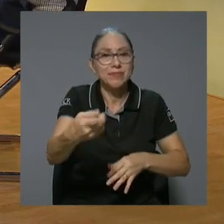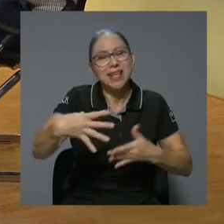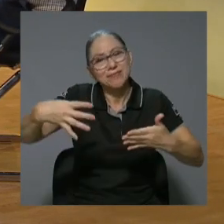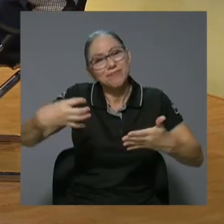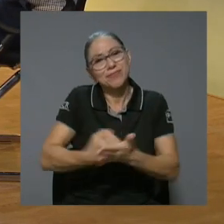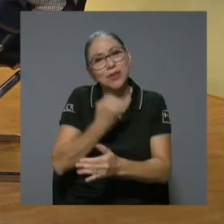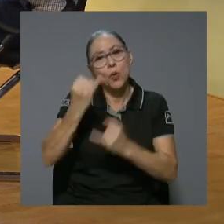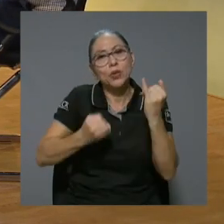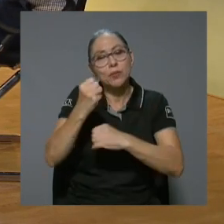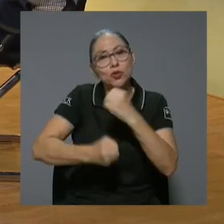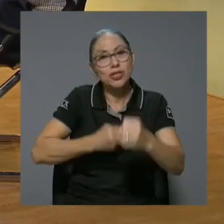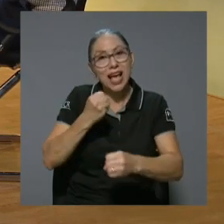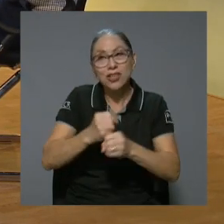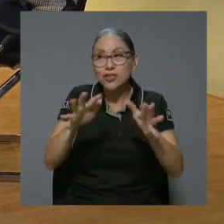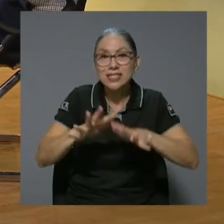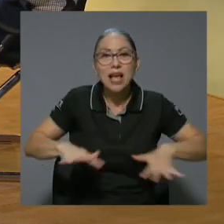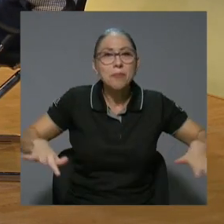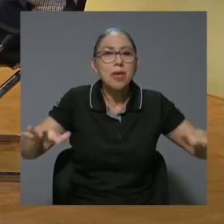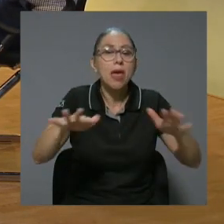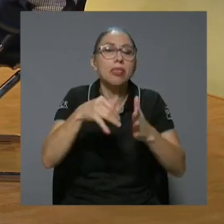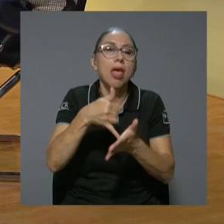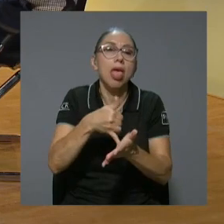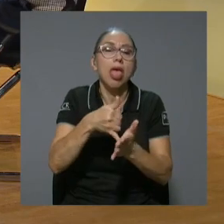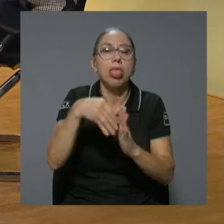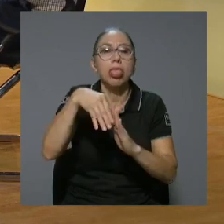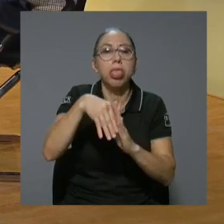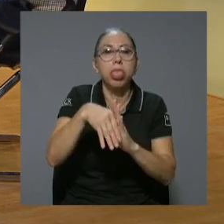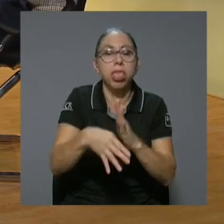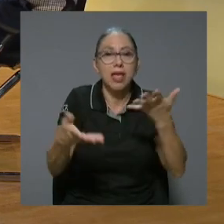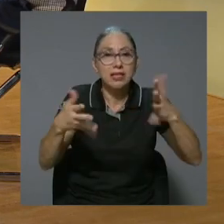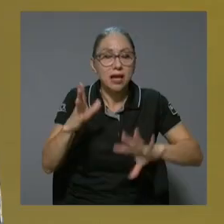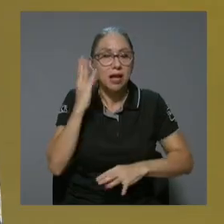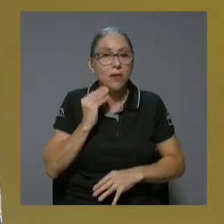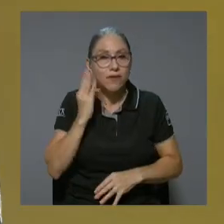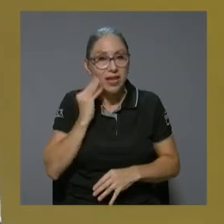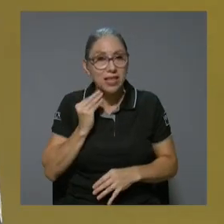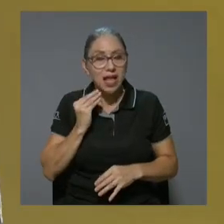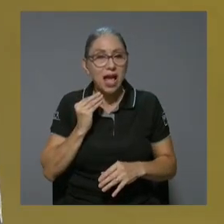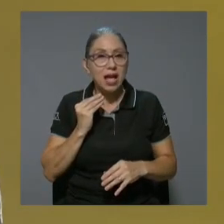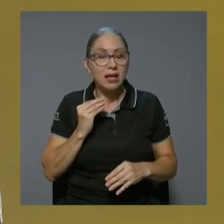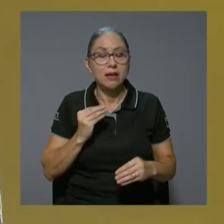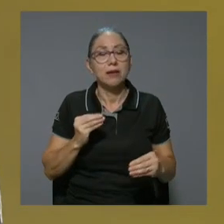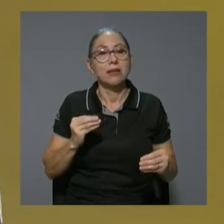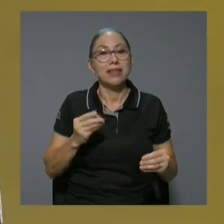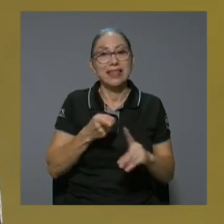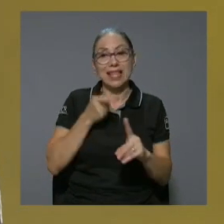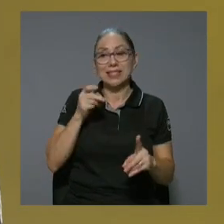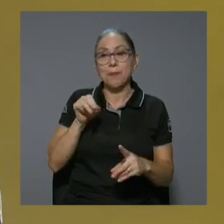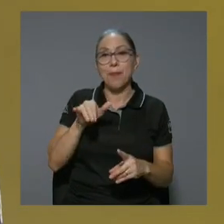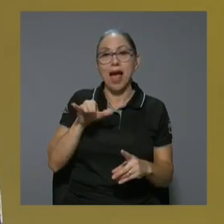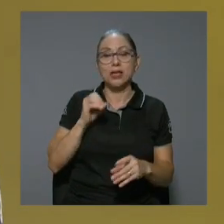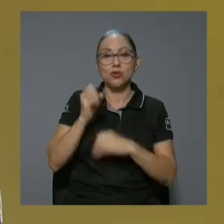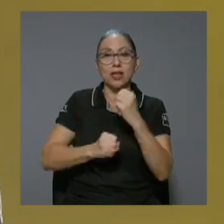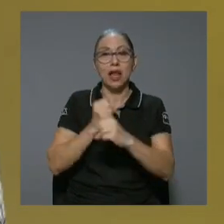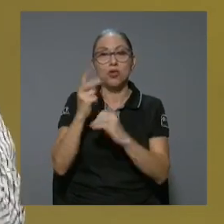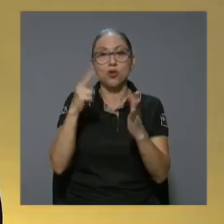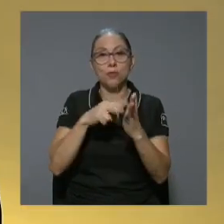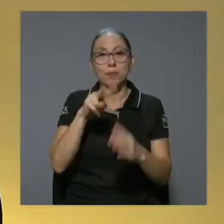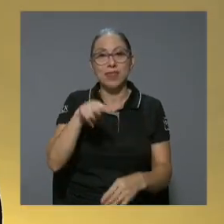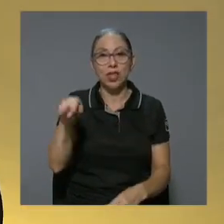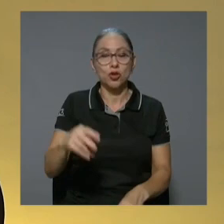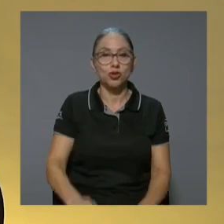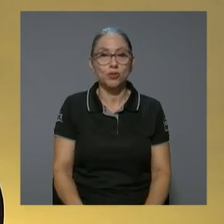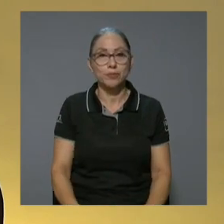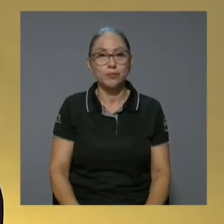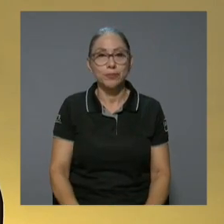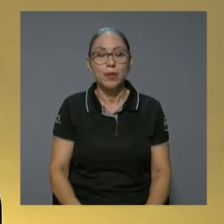vez más se deteriora ese ambiente, y creo que lo hemos estado viviendo con mucha más claridad desde mayo del 2022. Bueno. Así